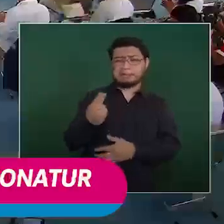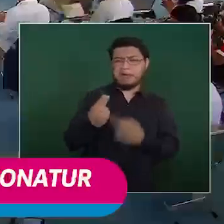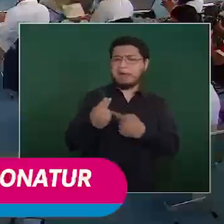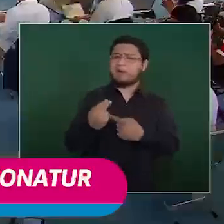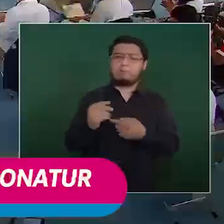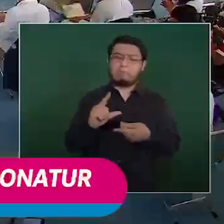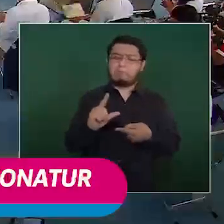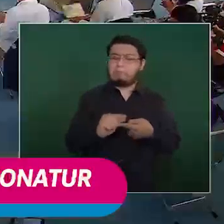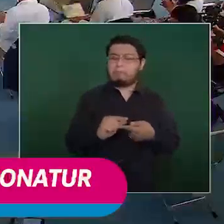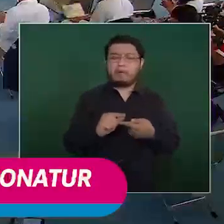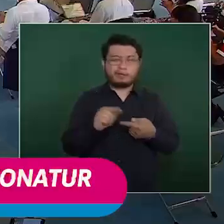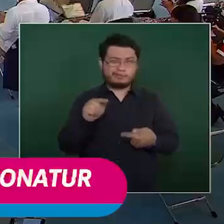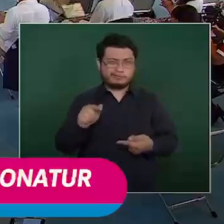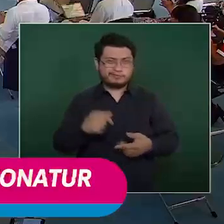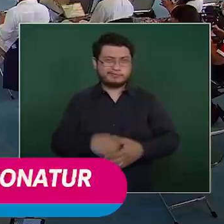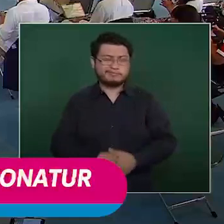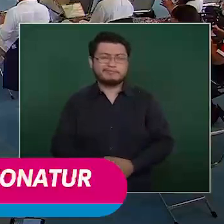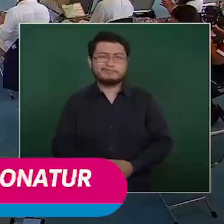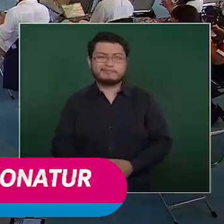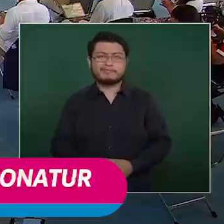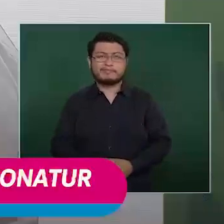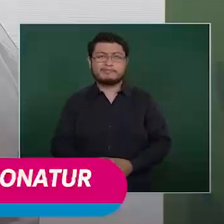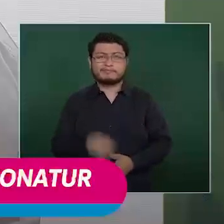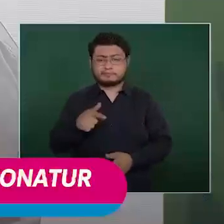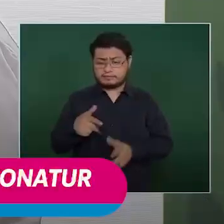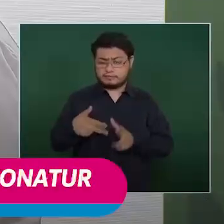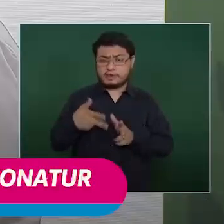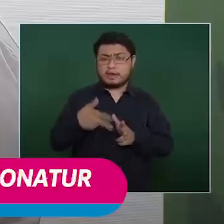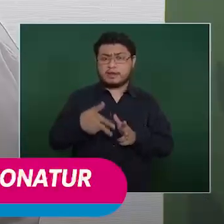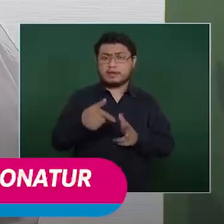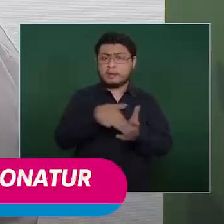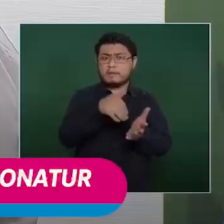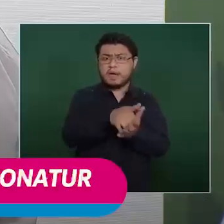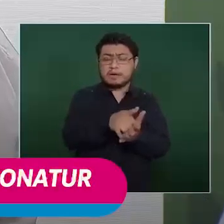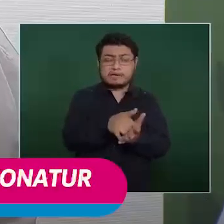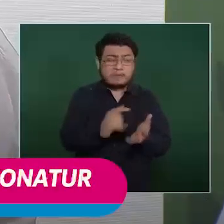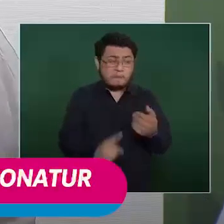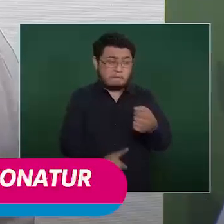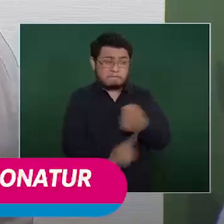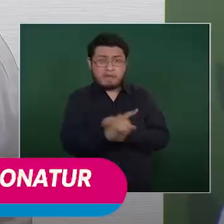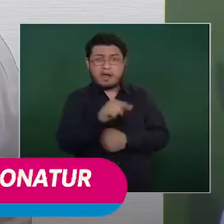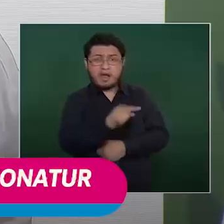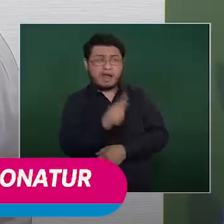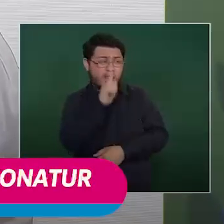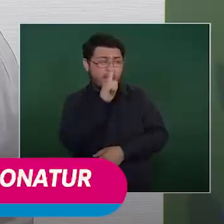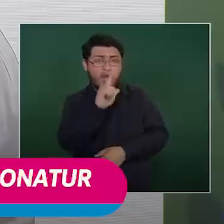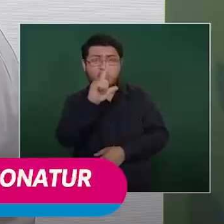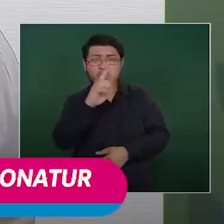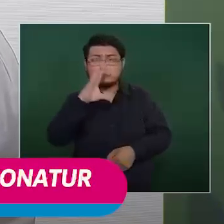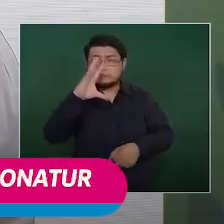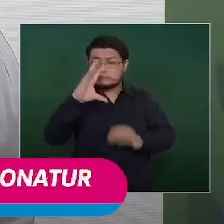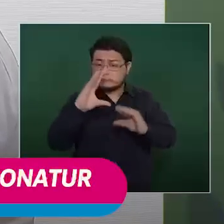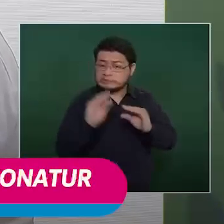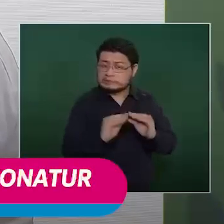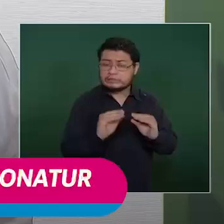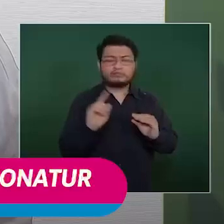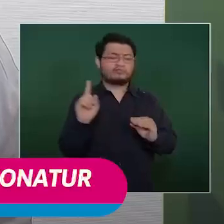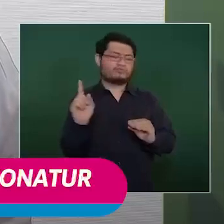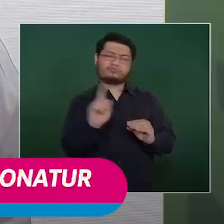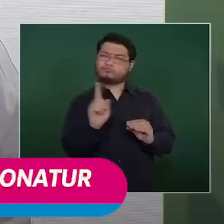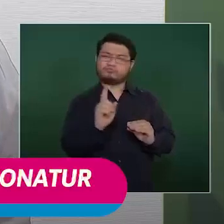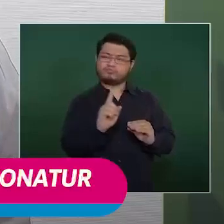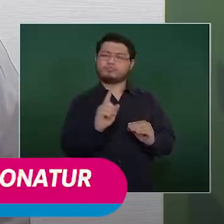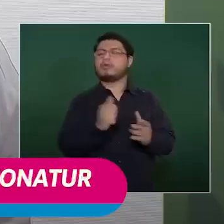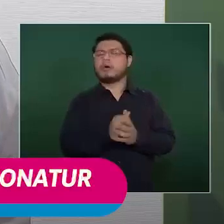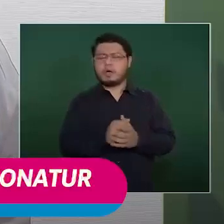2024. El Tren Maya no será un problema de energía eléctrica para la población de la península de Yucatán,